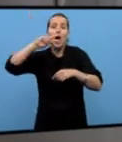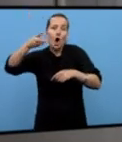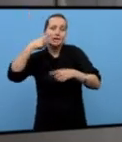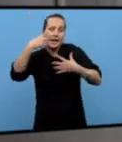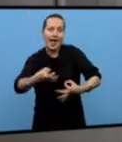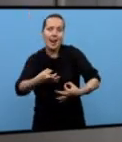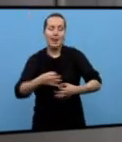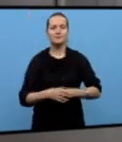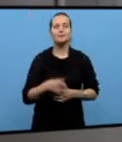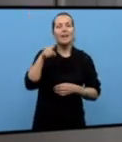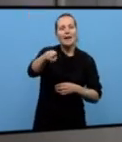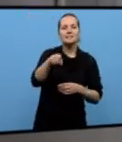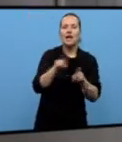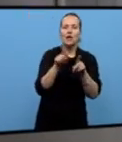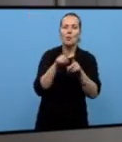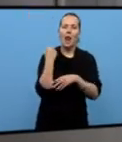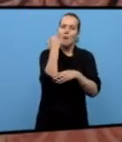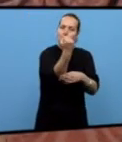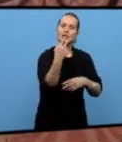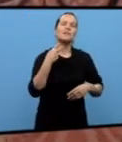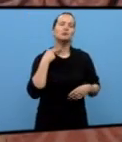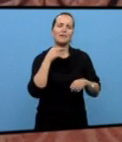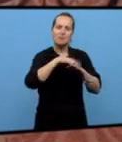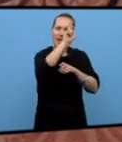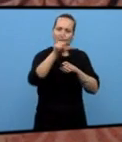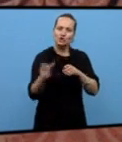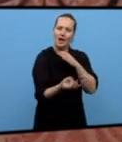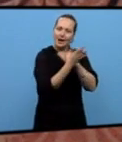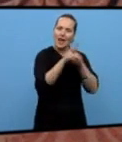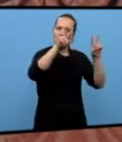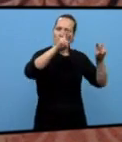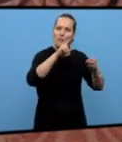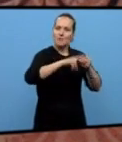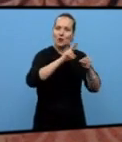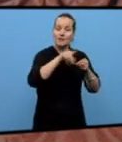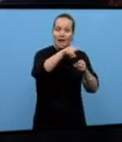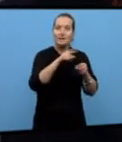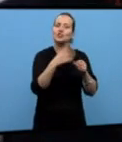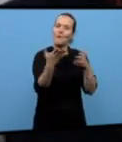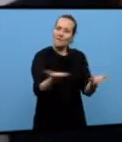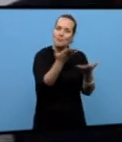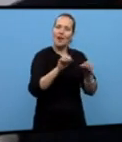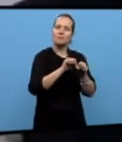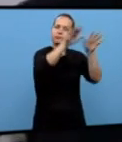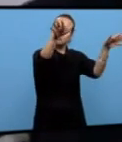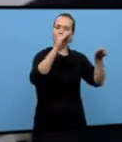reales. Esta é unha mostra do apoio da Deputación aos novos talentos artísticos da provincia, favorecendo a súa proxección.